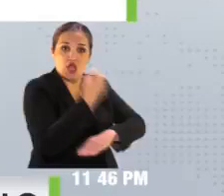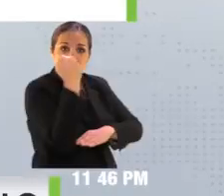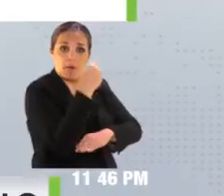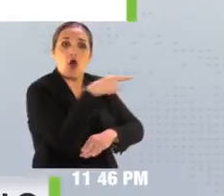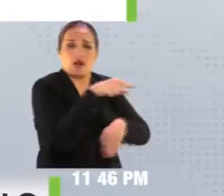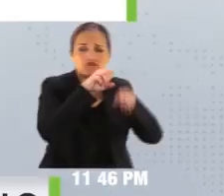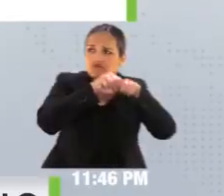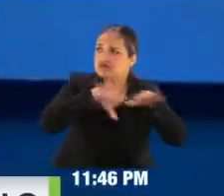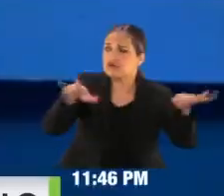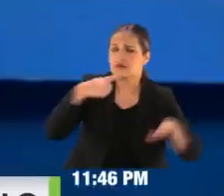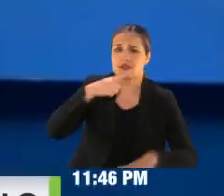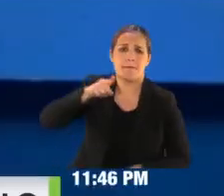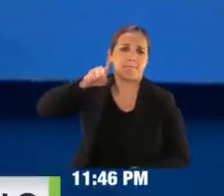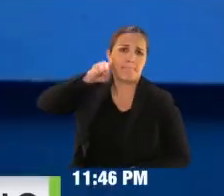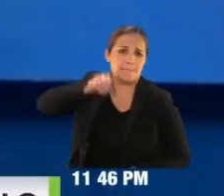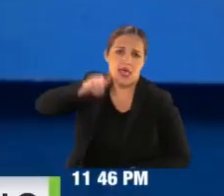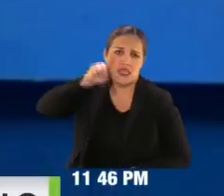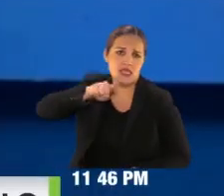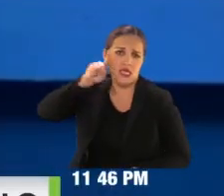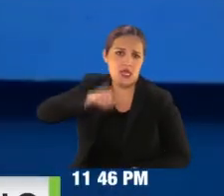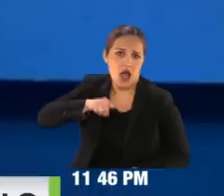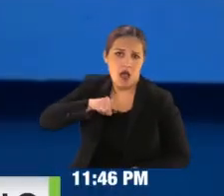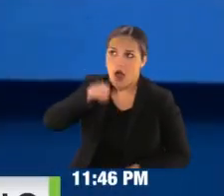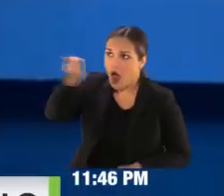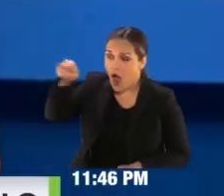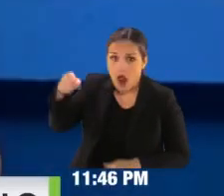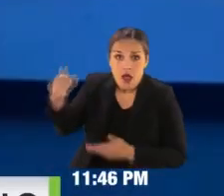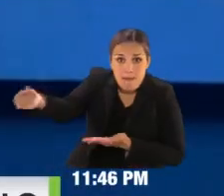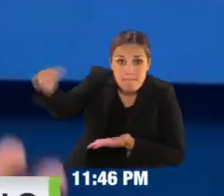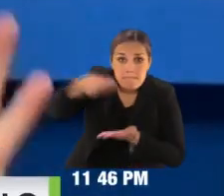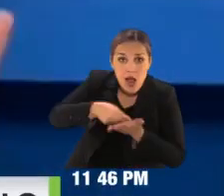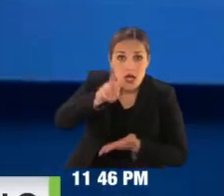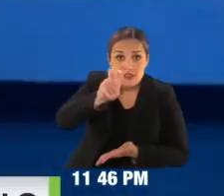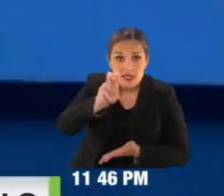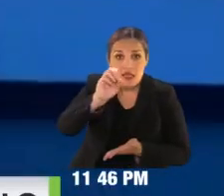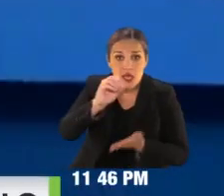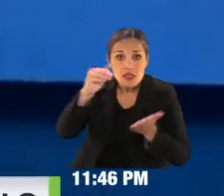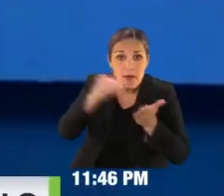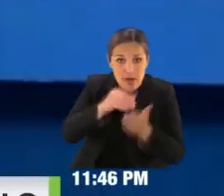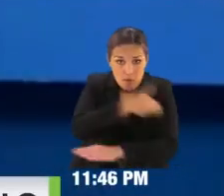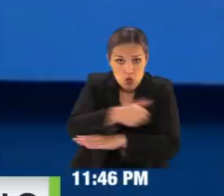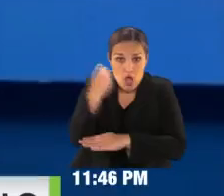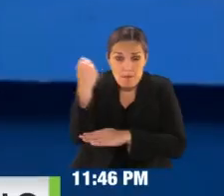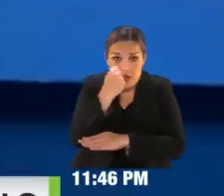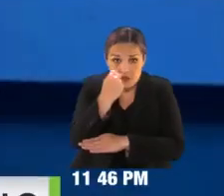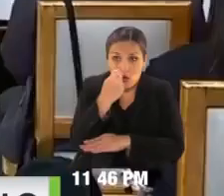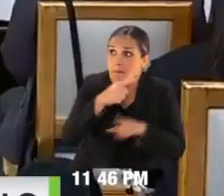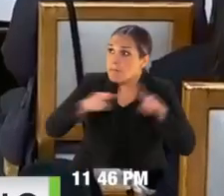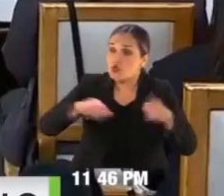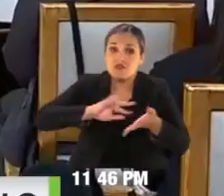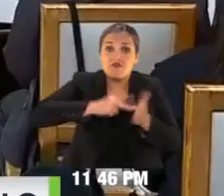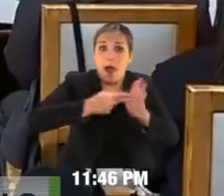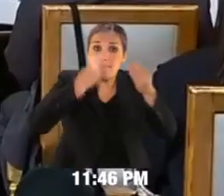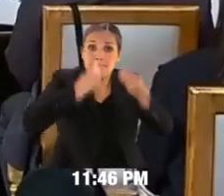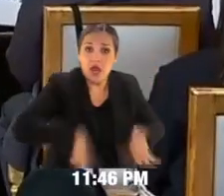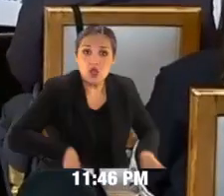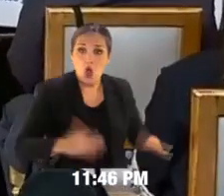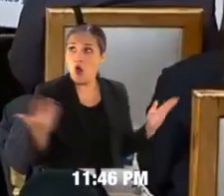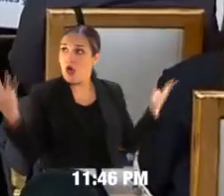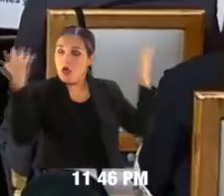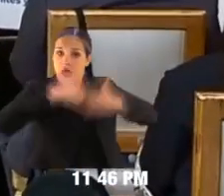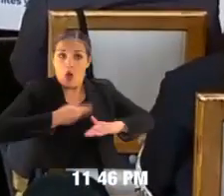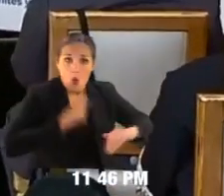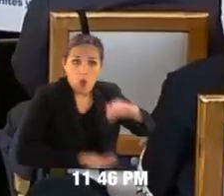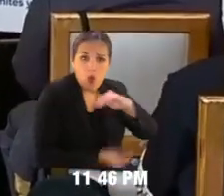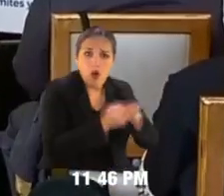es cierto que el anticipo esté embolatado o perdido y que se ha destinado a realizar la adquisición de equipos necesarios para la ejecución